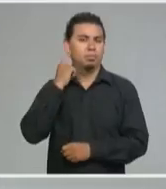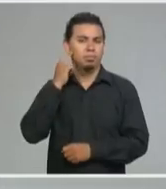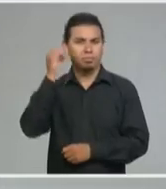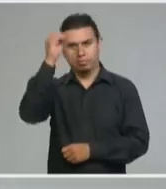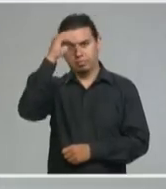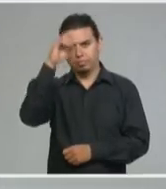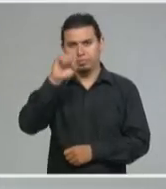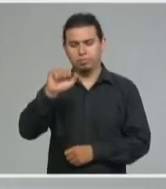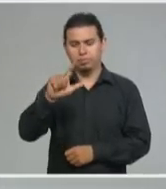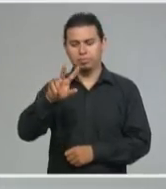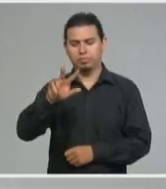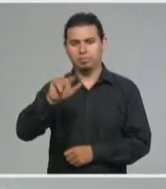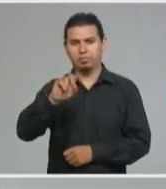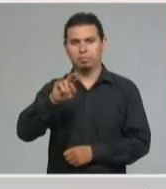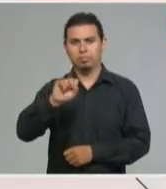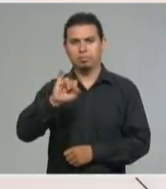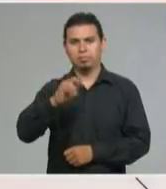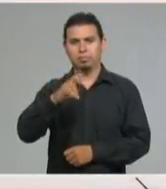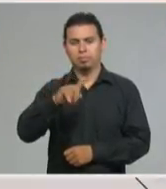de Salvador Sigüenza.